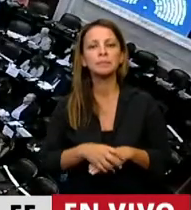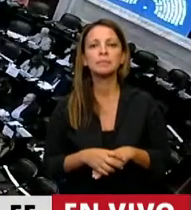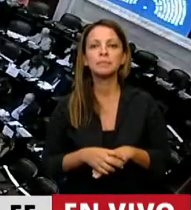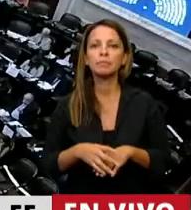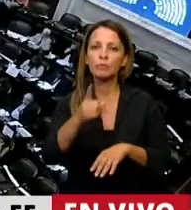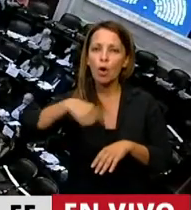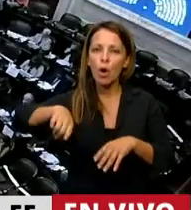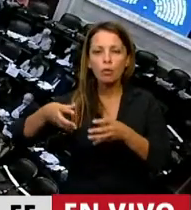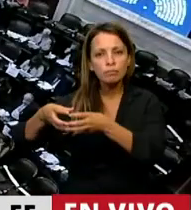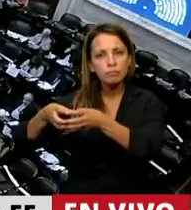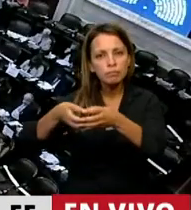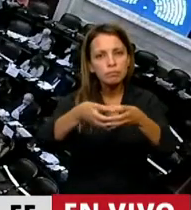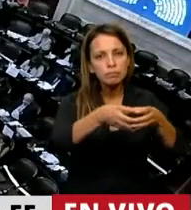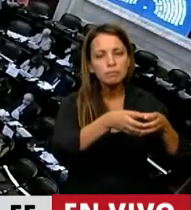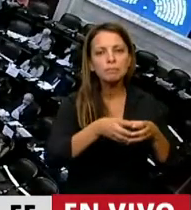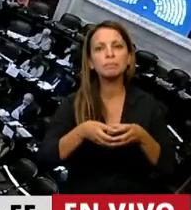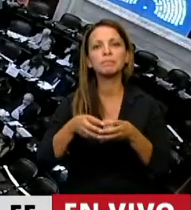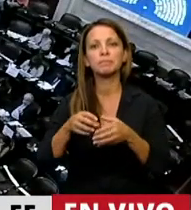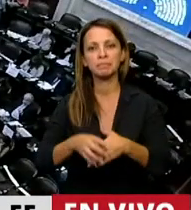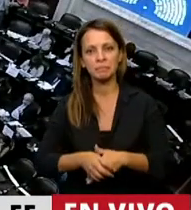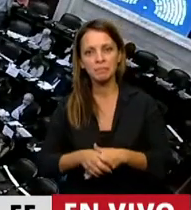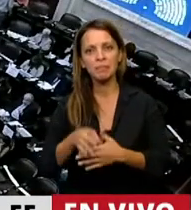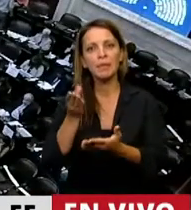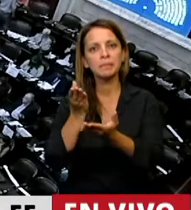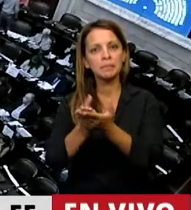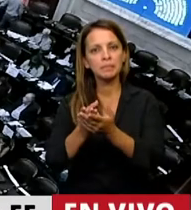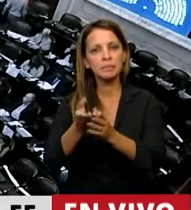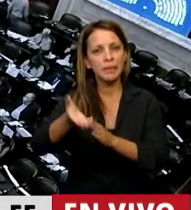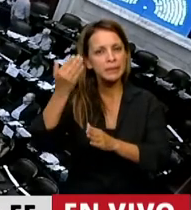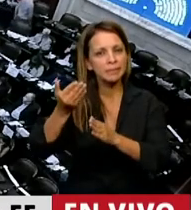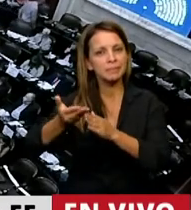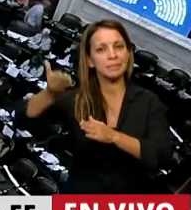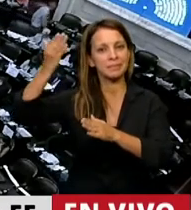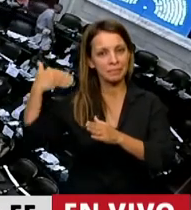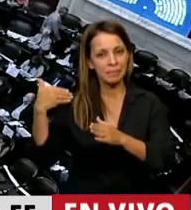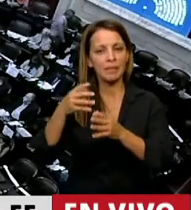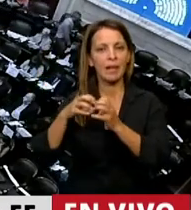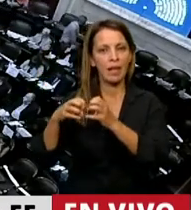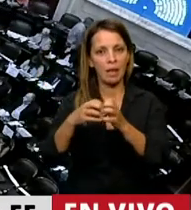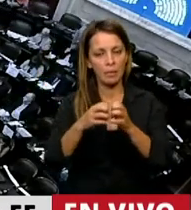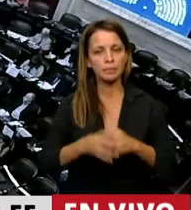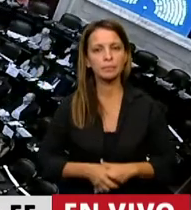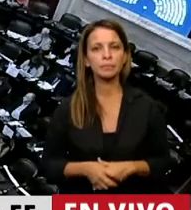los bloques, interbloques, en la penúltima reunión de labor parlamentaria.